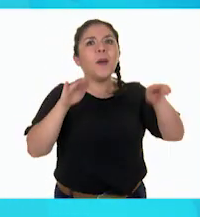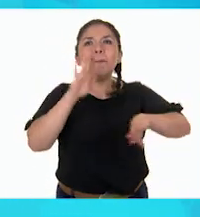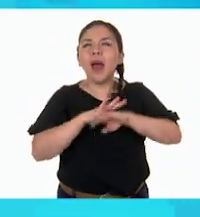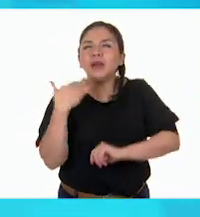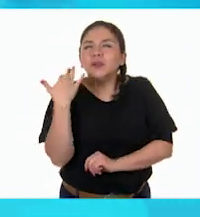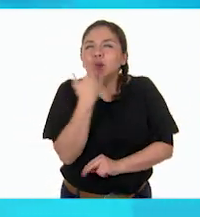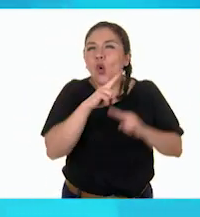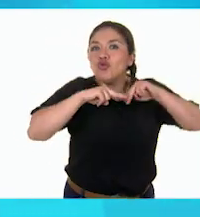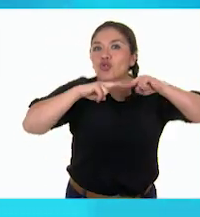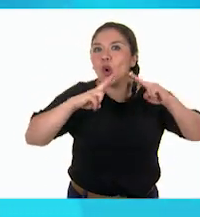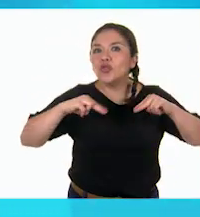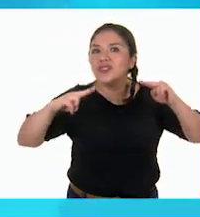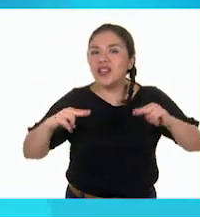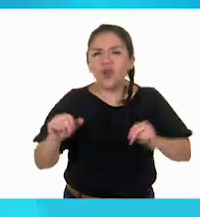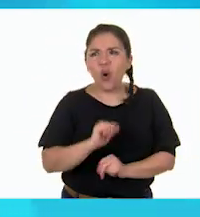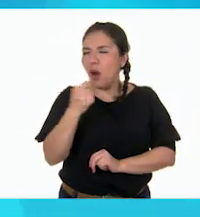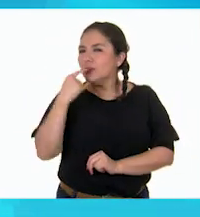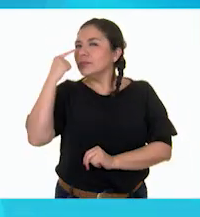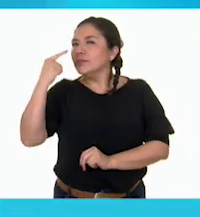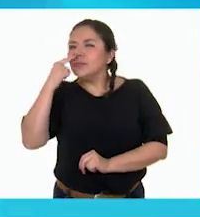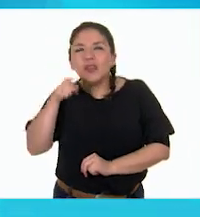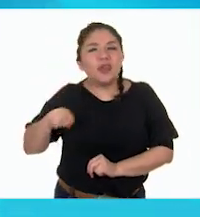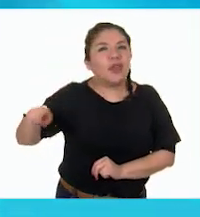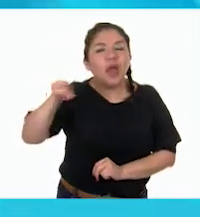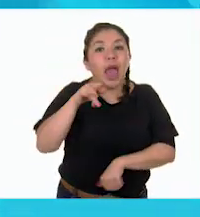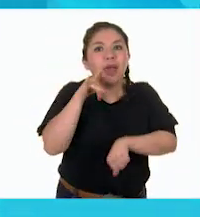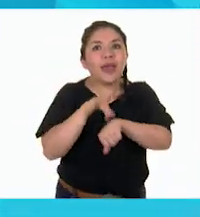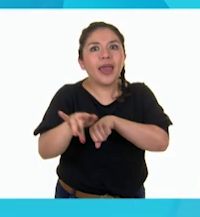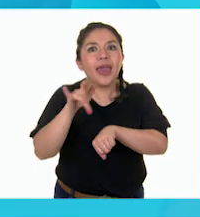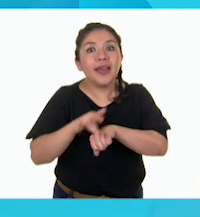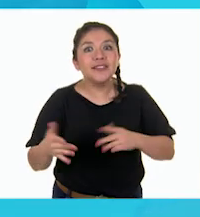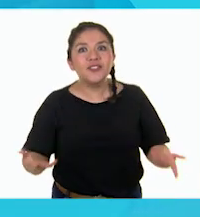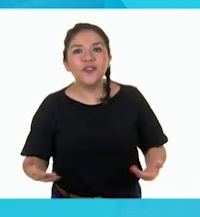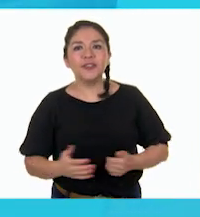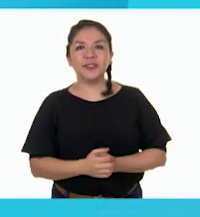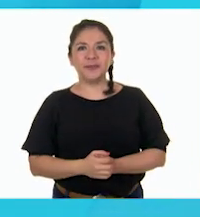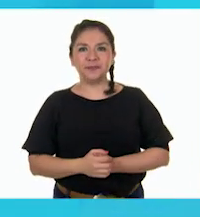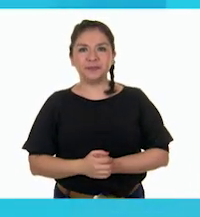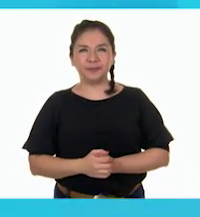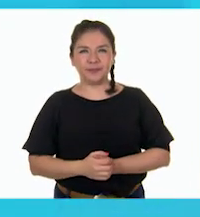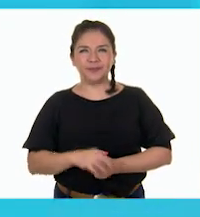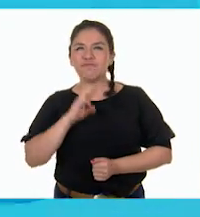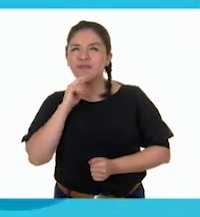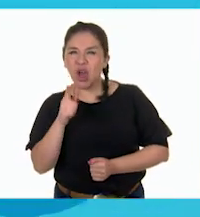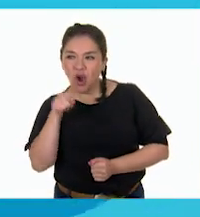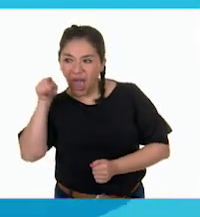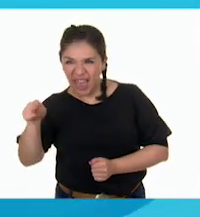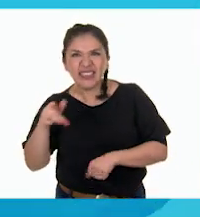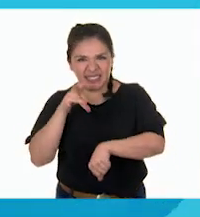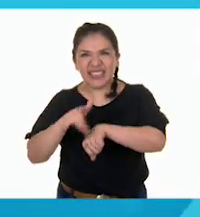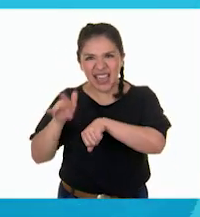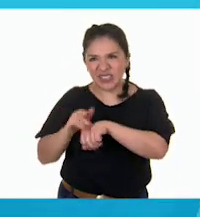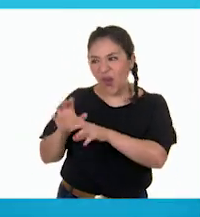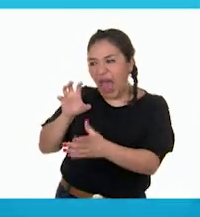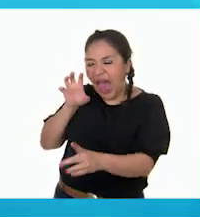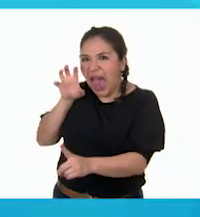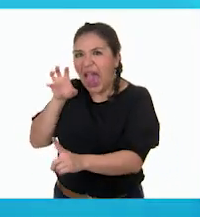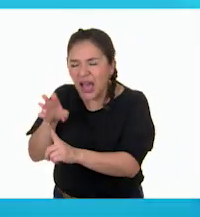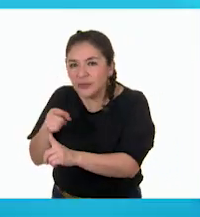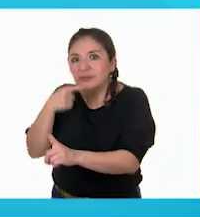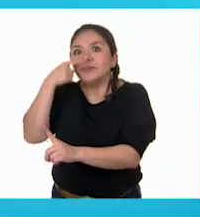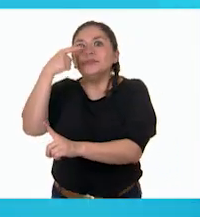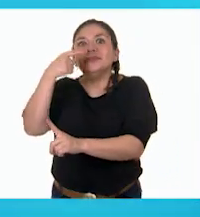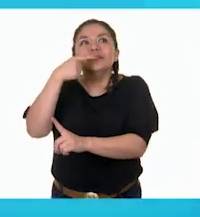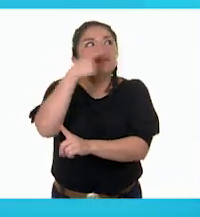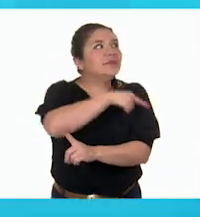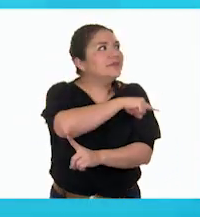tocino, y desde otro lado un aroma riquísimo a queso. Le iba a echar el diente al queso, cuando desde algún lado le llegó